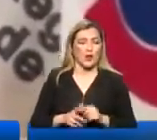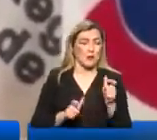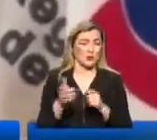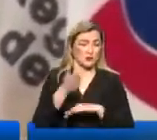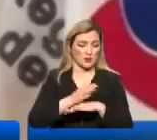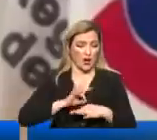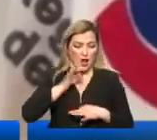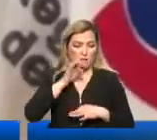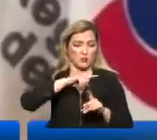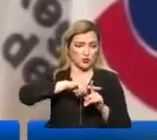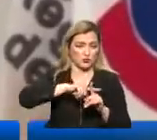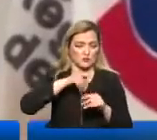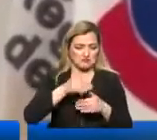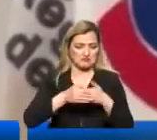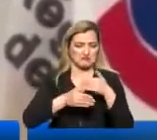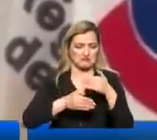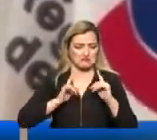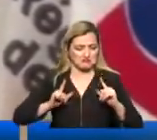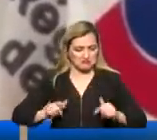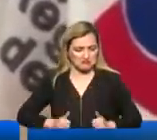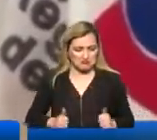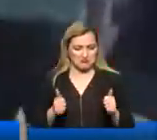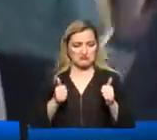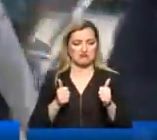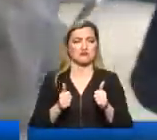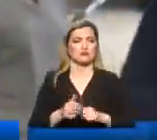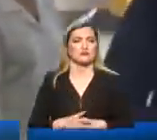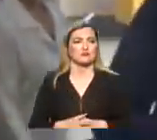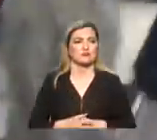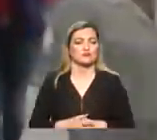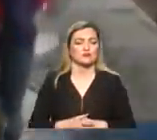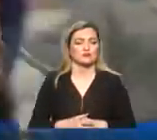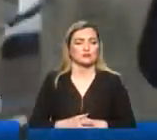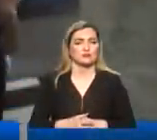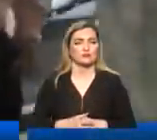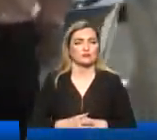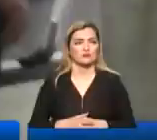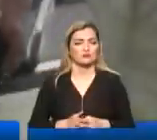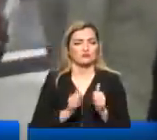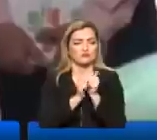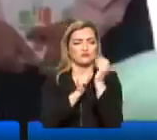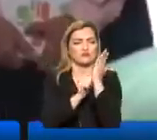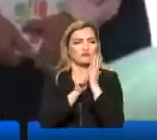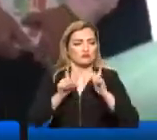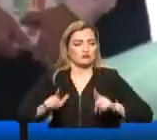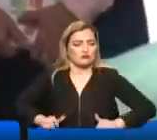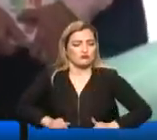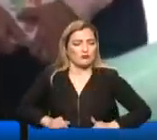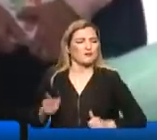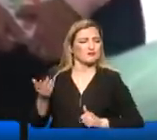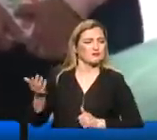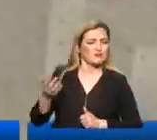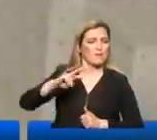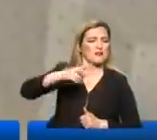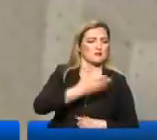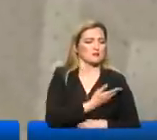salido contagiadas ya están en proceso efectivamente de salir. En el archipiélago y acompañado por el ministro de Salud, Juan Carlos Ceballos,